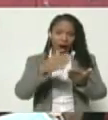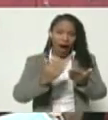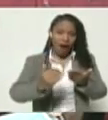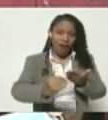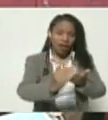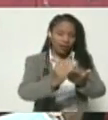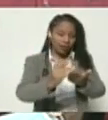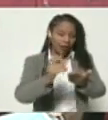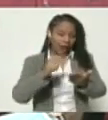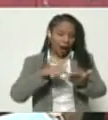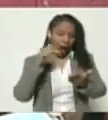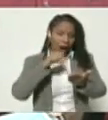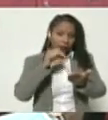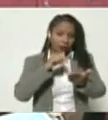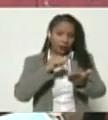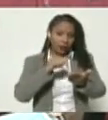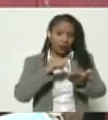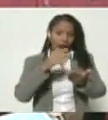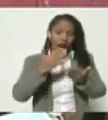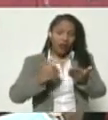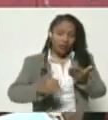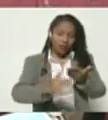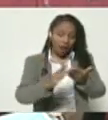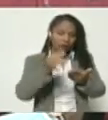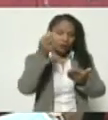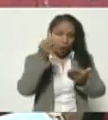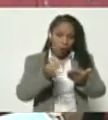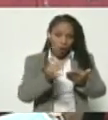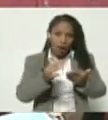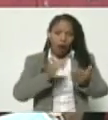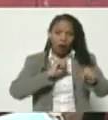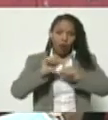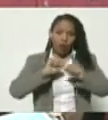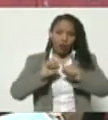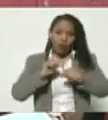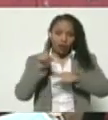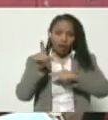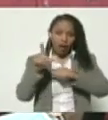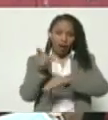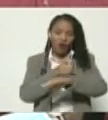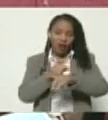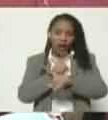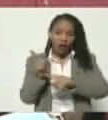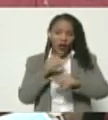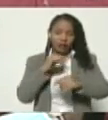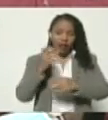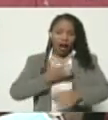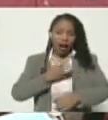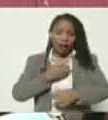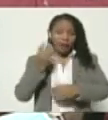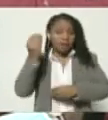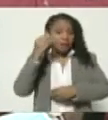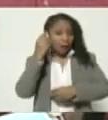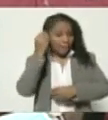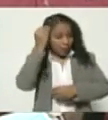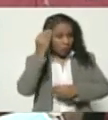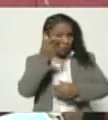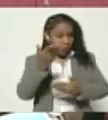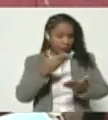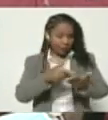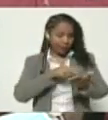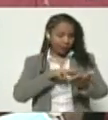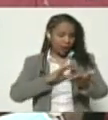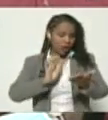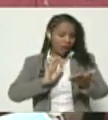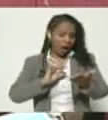avanzada, tomando en cuenta que más avanzado, seguro, por la dinámica, debe estar gobernadores y alcaldes. Imagínense ustedes, ya